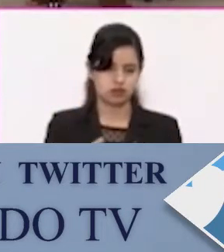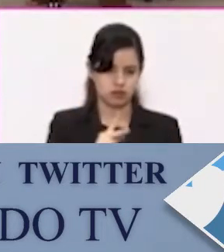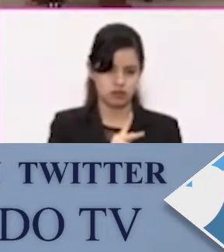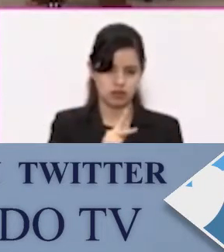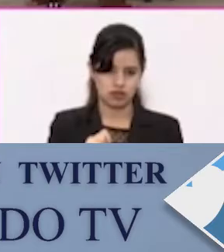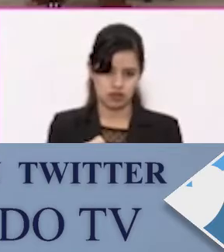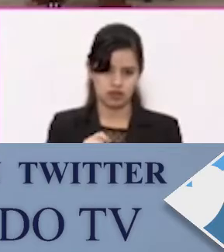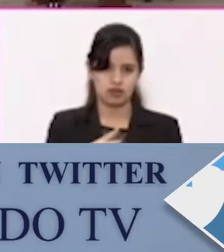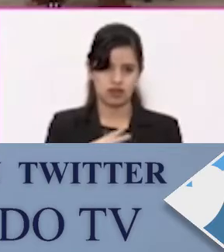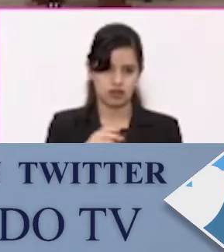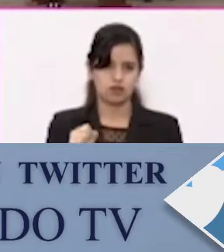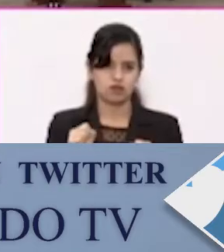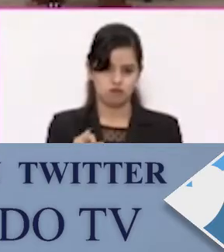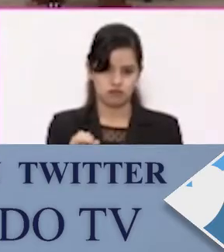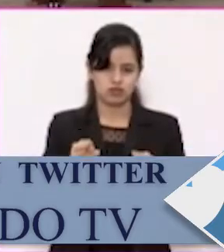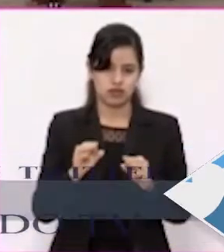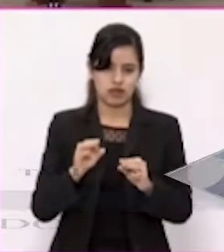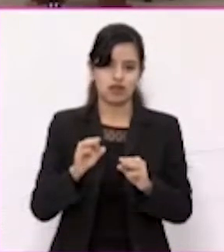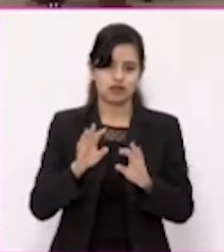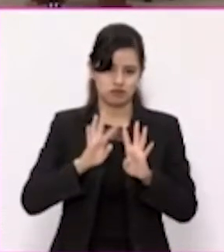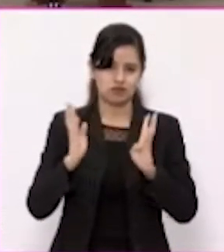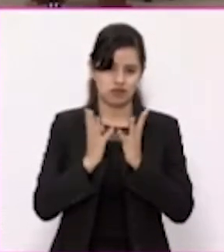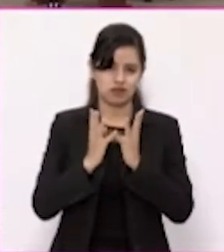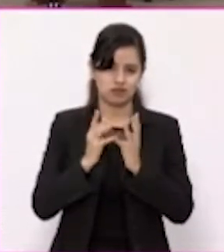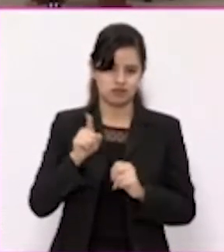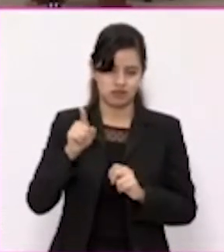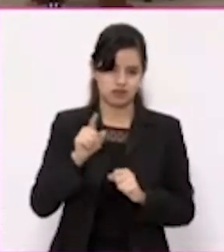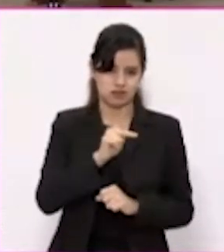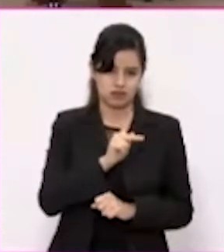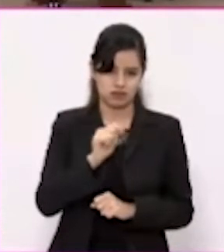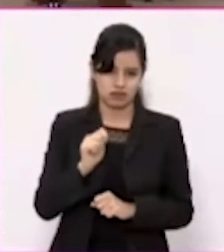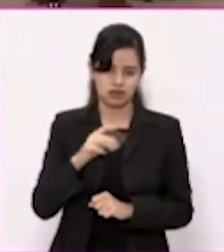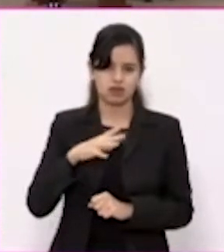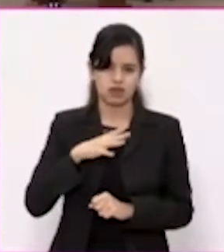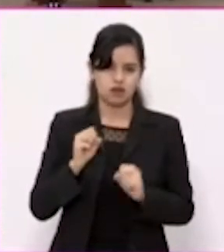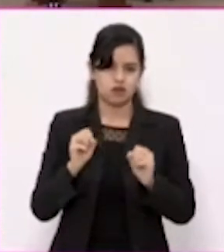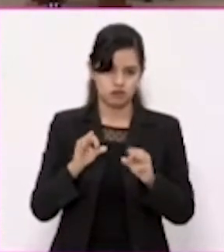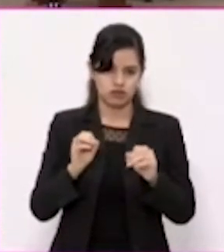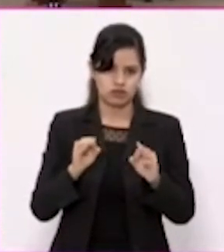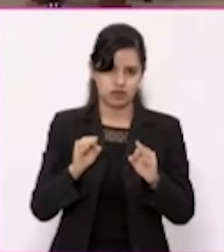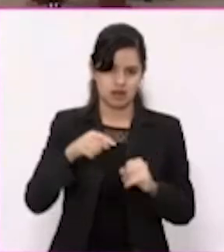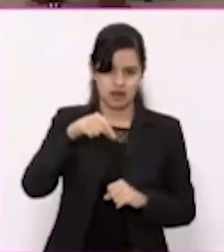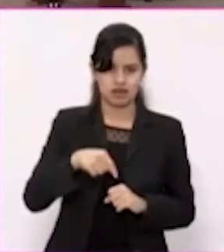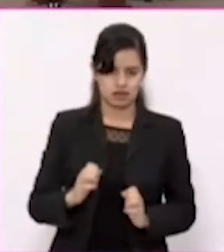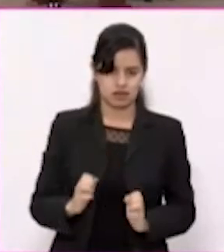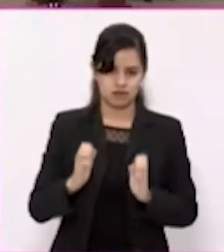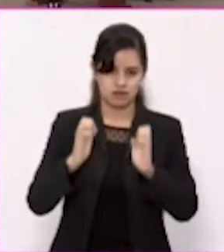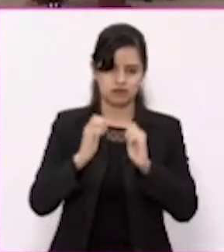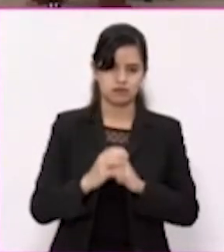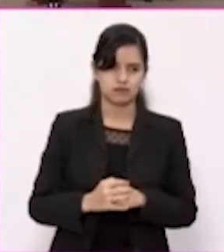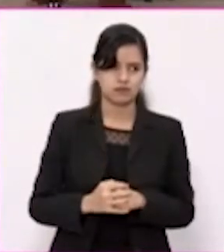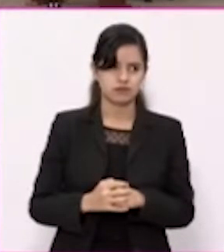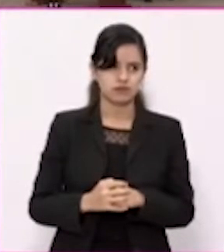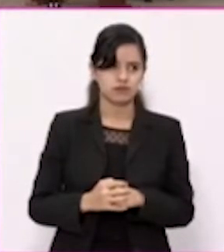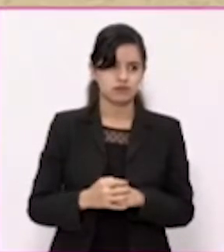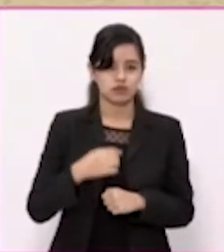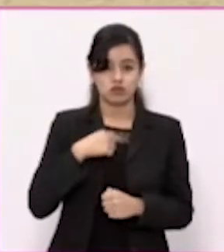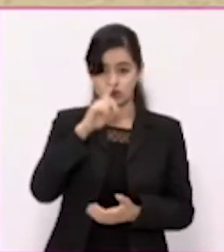cuenta con una oficina, la Consejería del Poder Legislativo del Partido del Trabajo cuenta con una oficina en las instalaciones. Yo